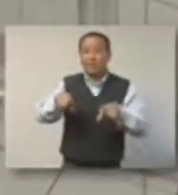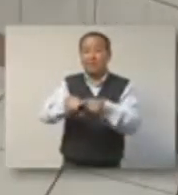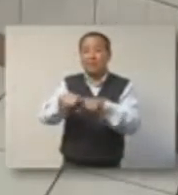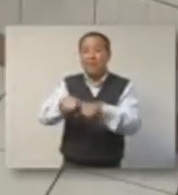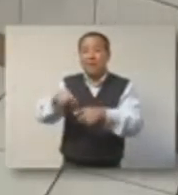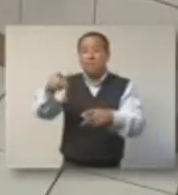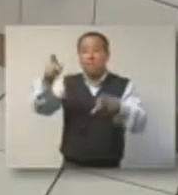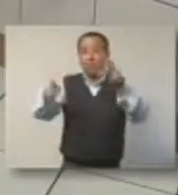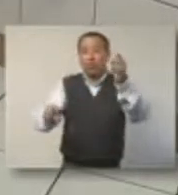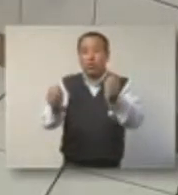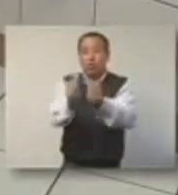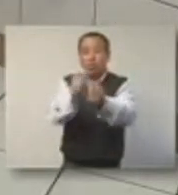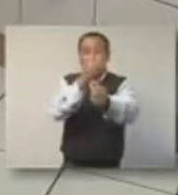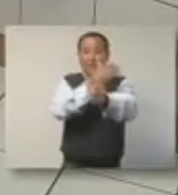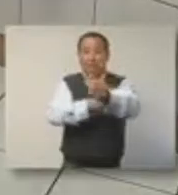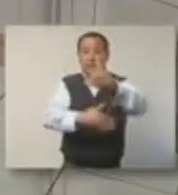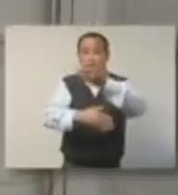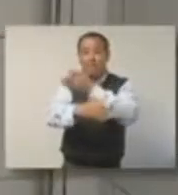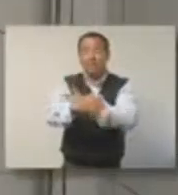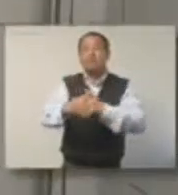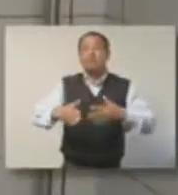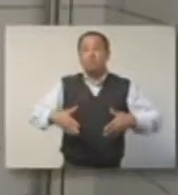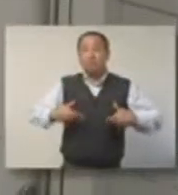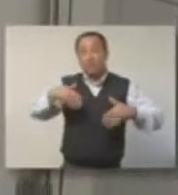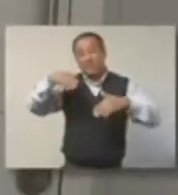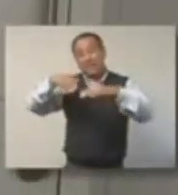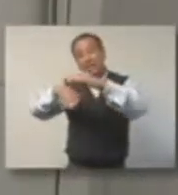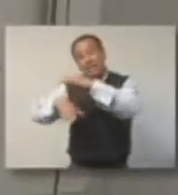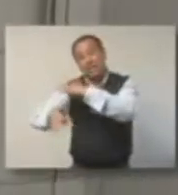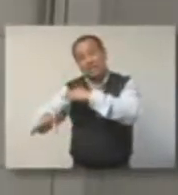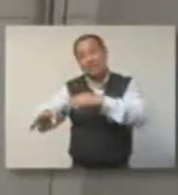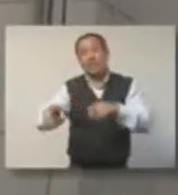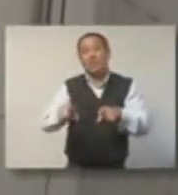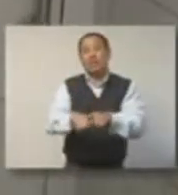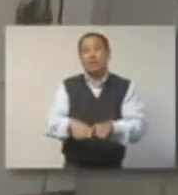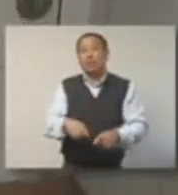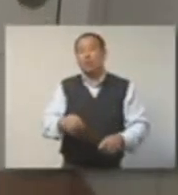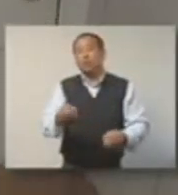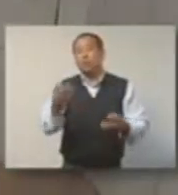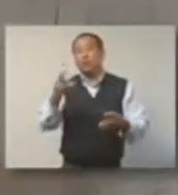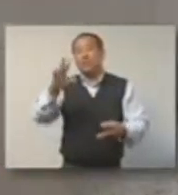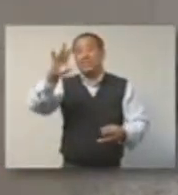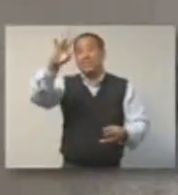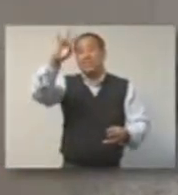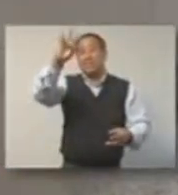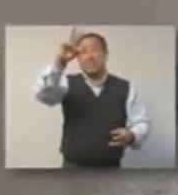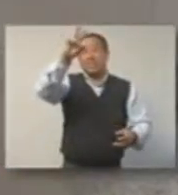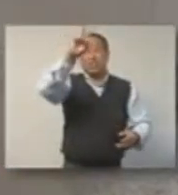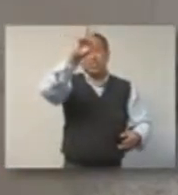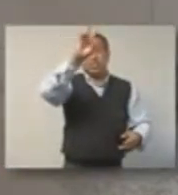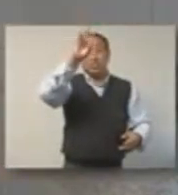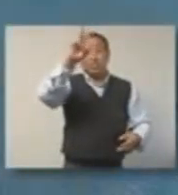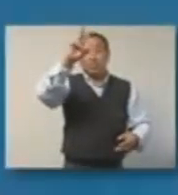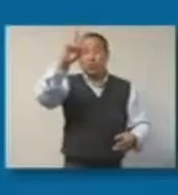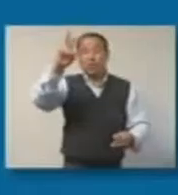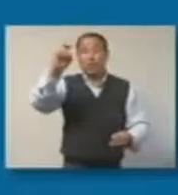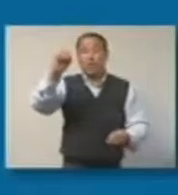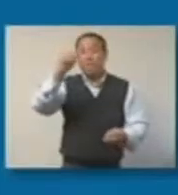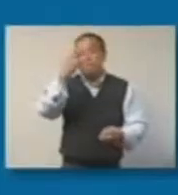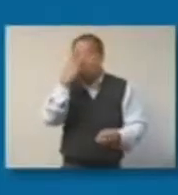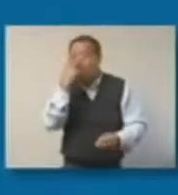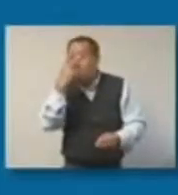Al respecto, la Defensoría del Pueblo detectó que, de los 72 palacios municipales supervisados,